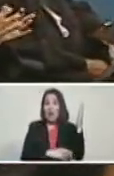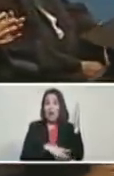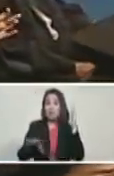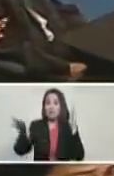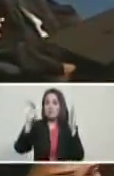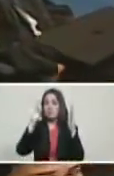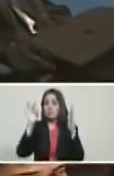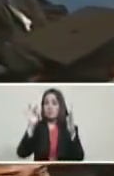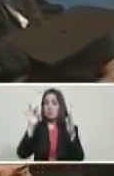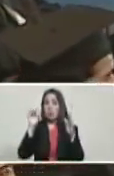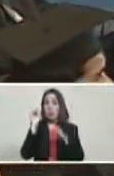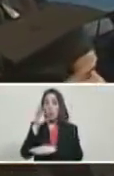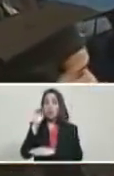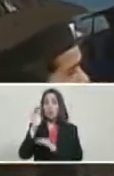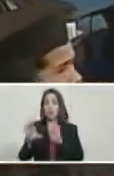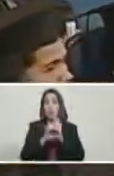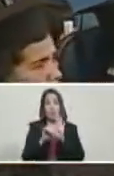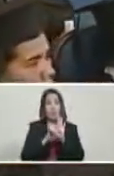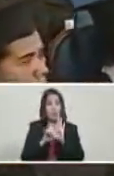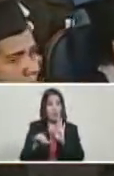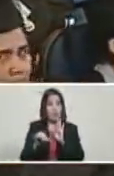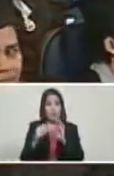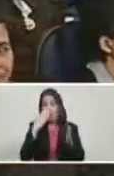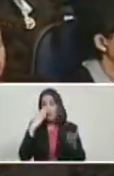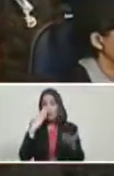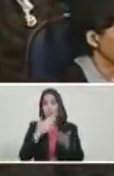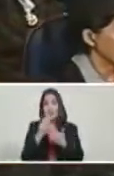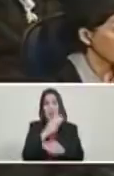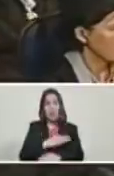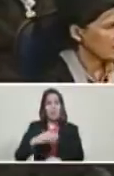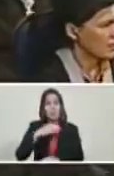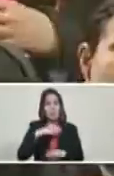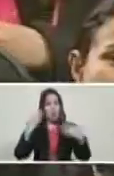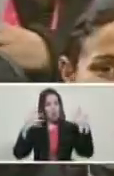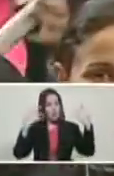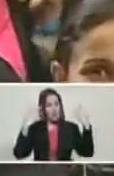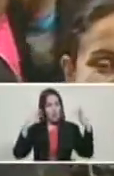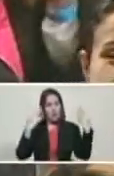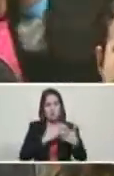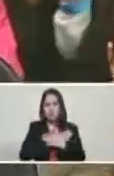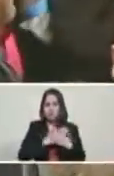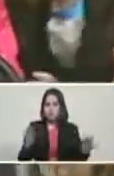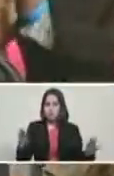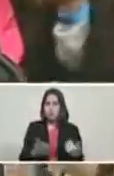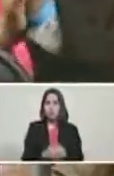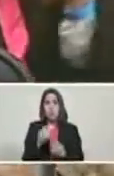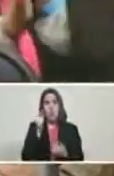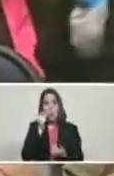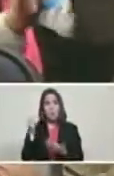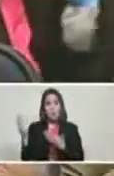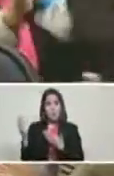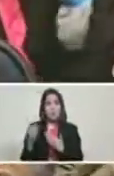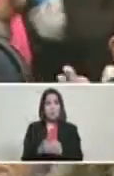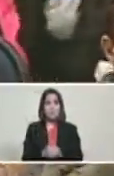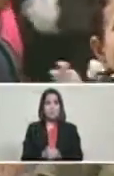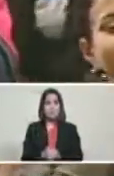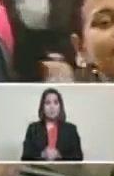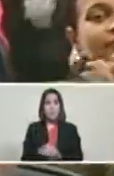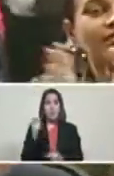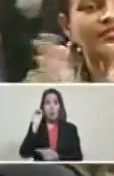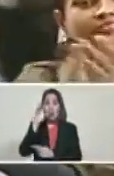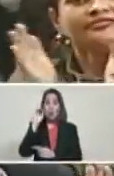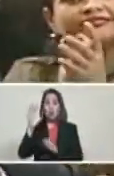ti constituyente. Está al frente de la misión, vamos a darle un aplauso a Lenín, Lenín Romero,